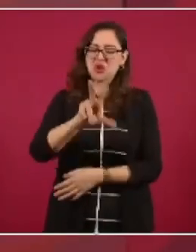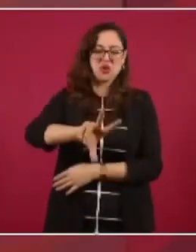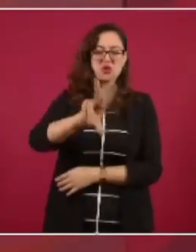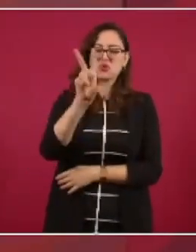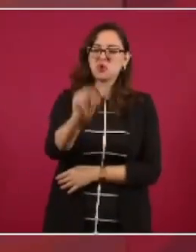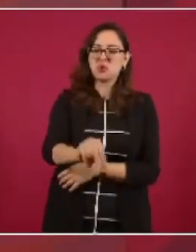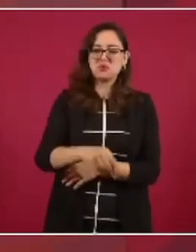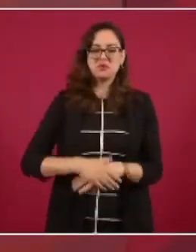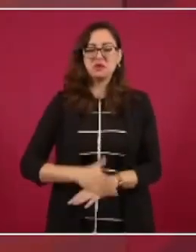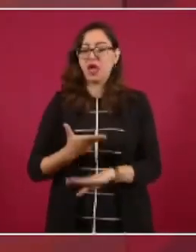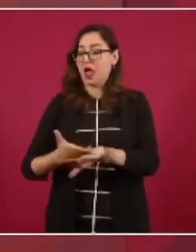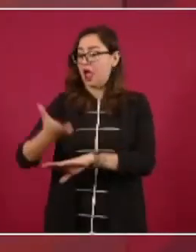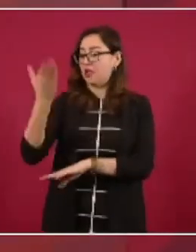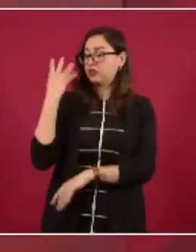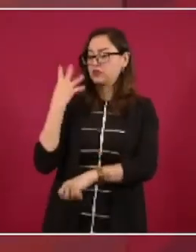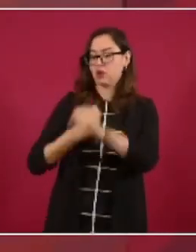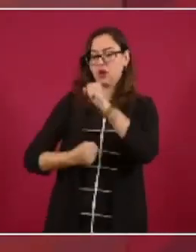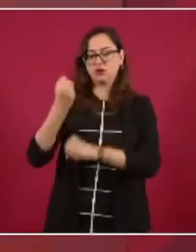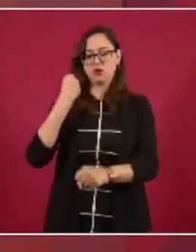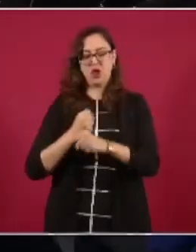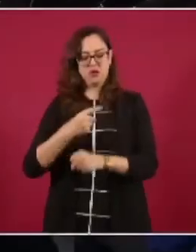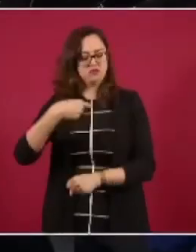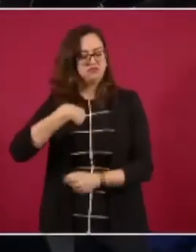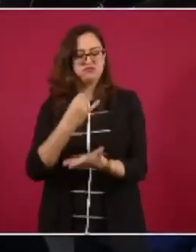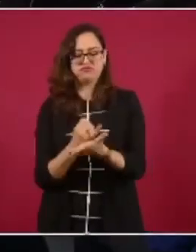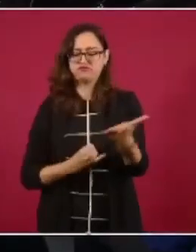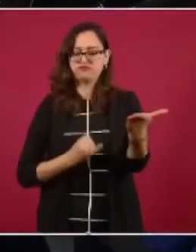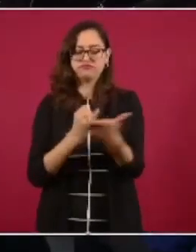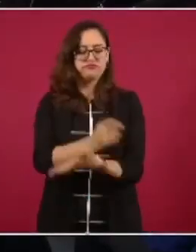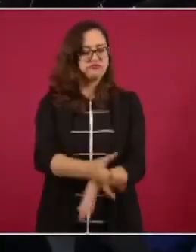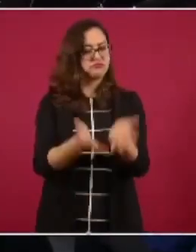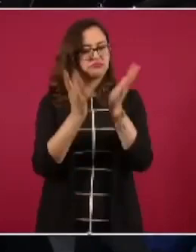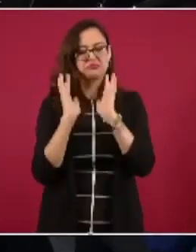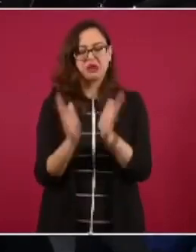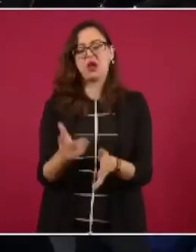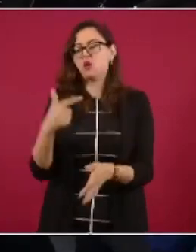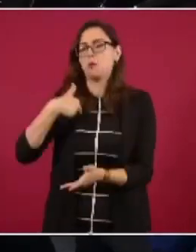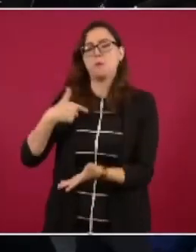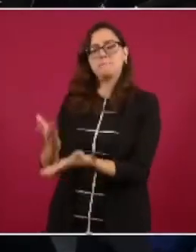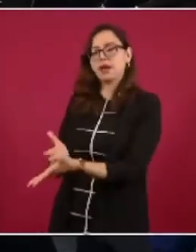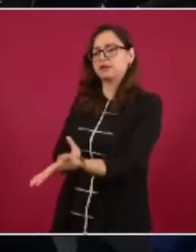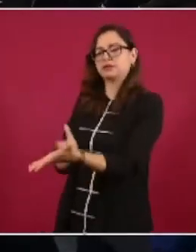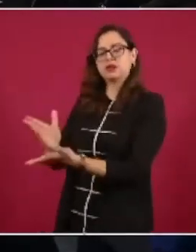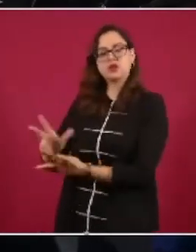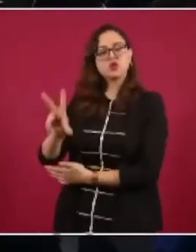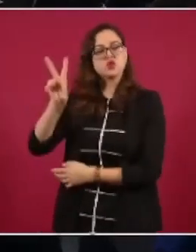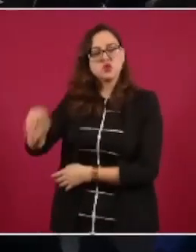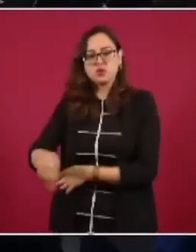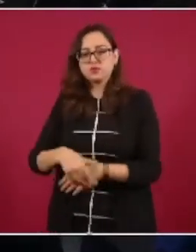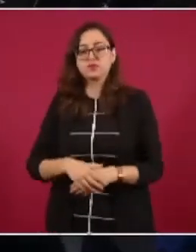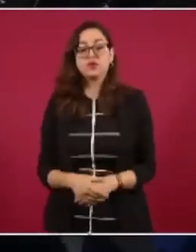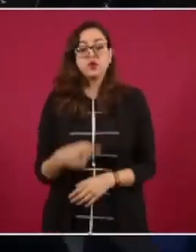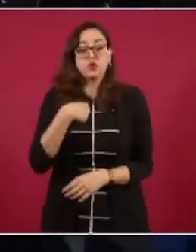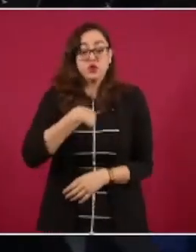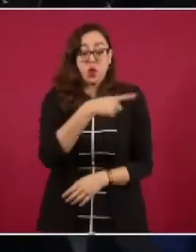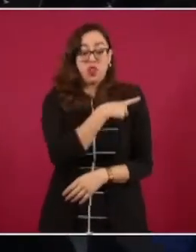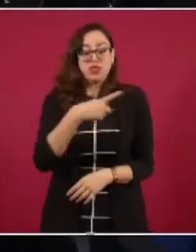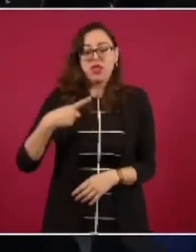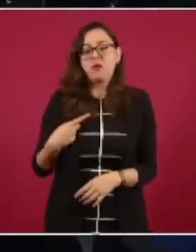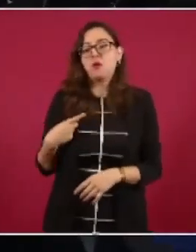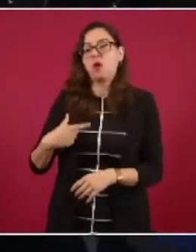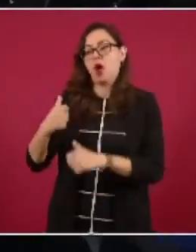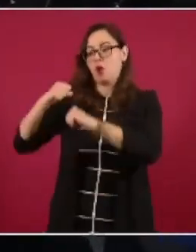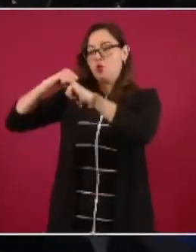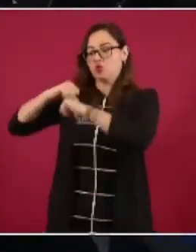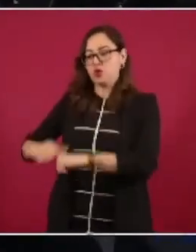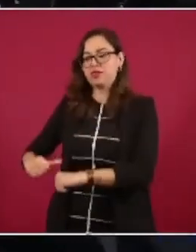inicio del gobierno, porque quiero ser respetuoso,